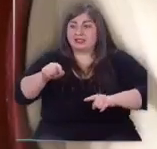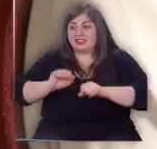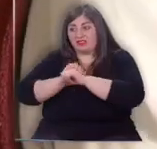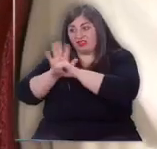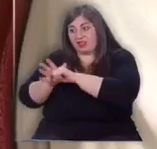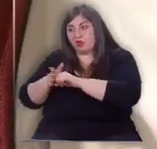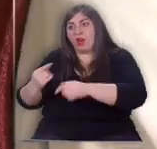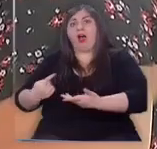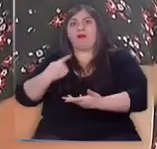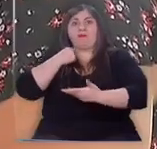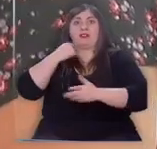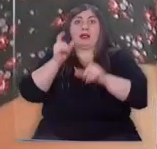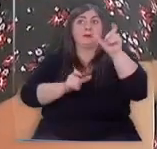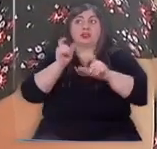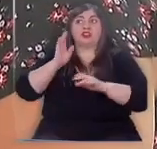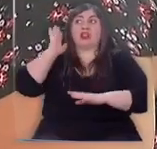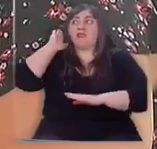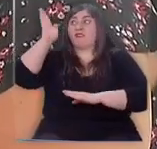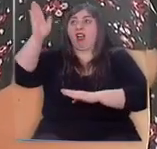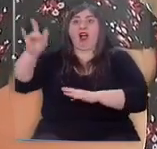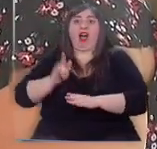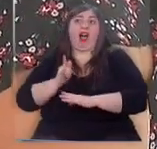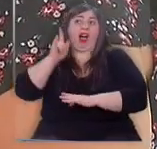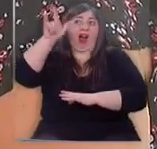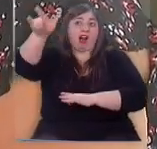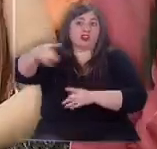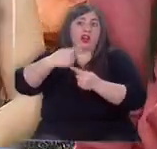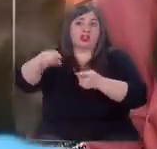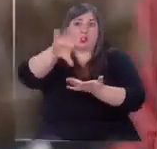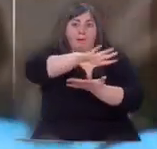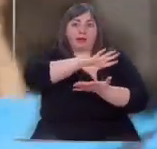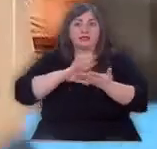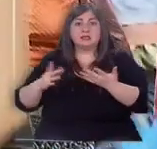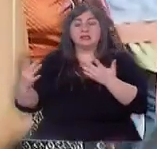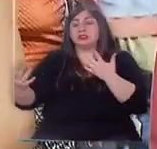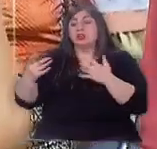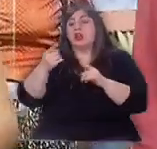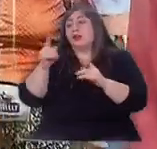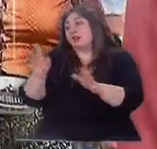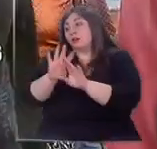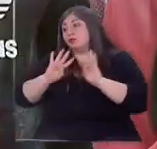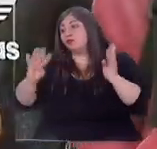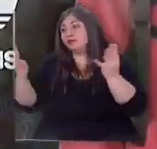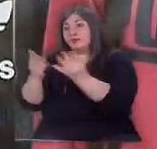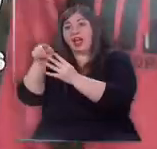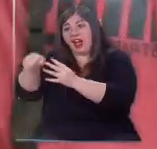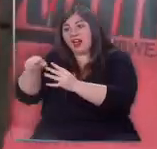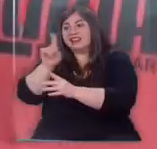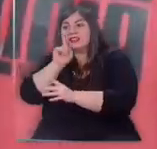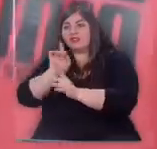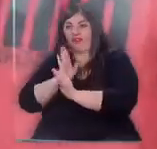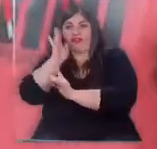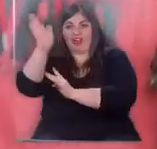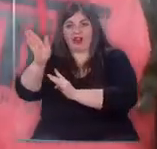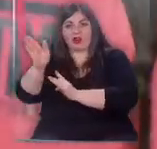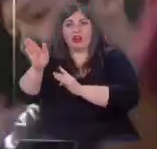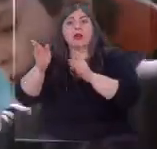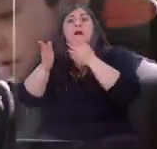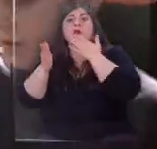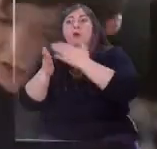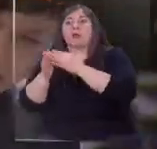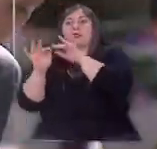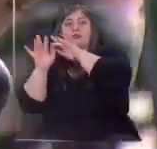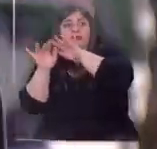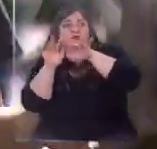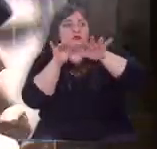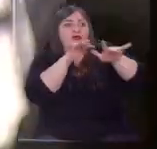está afectando a las personas que han viajado, a las personas que están alrededor de las que han viajado. Pero en cuanto el virus empiece a circular